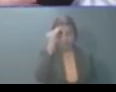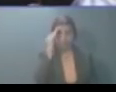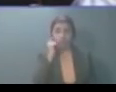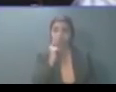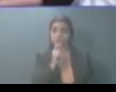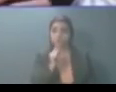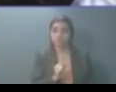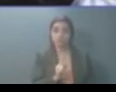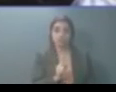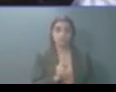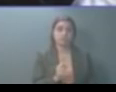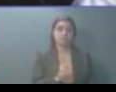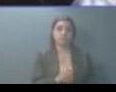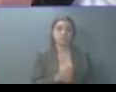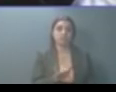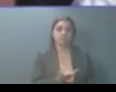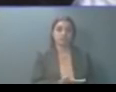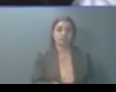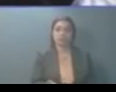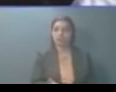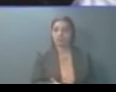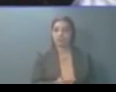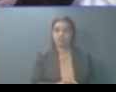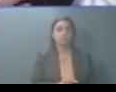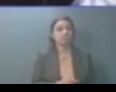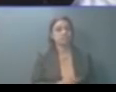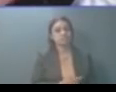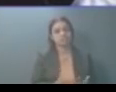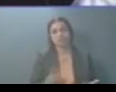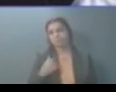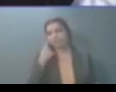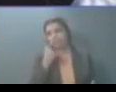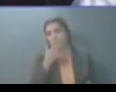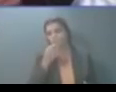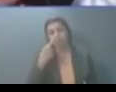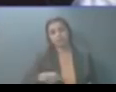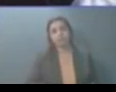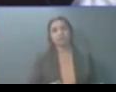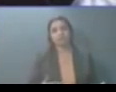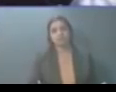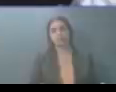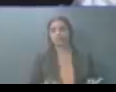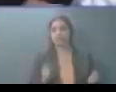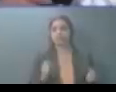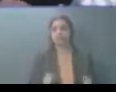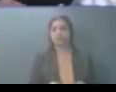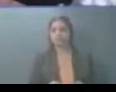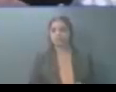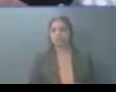y mucho menos entre nosotros, los hemos visto a los candidatos. O sea, es una realidad, o sea, eso no lo podemos decir.